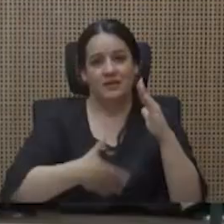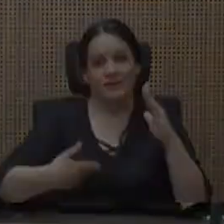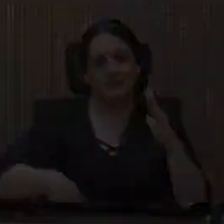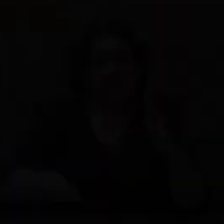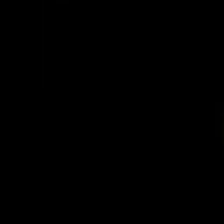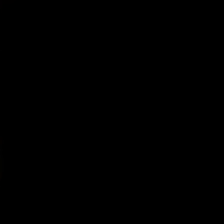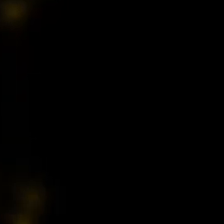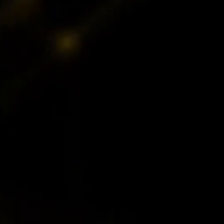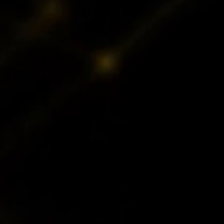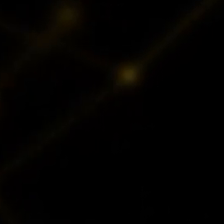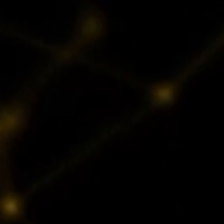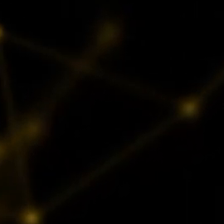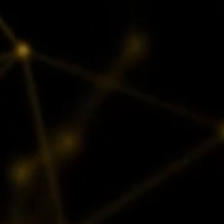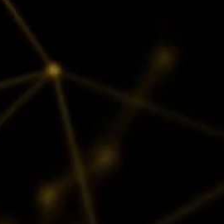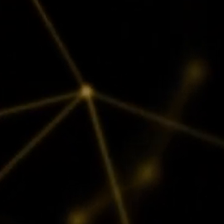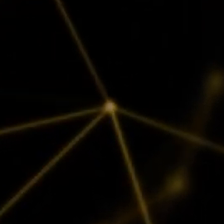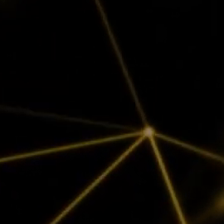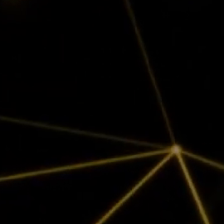presidente.